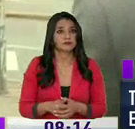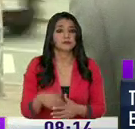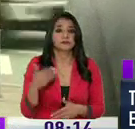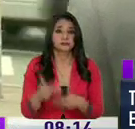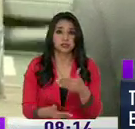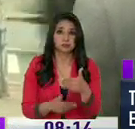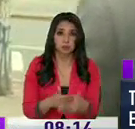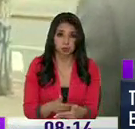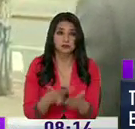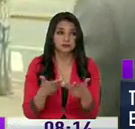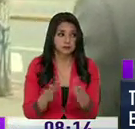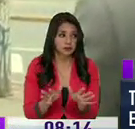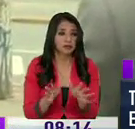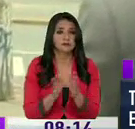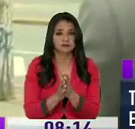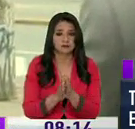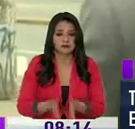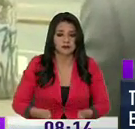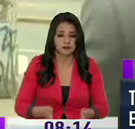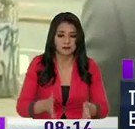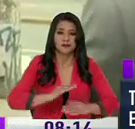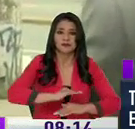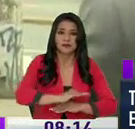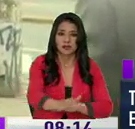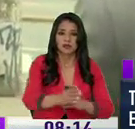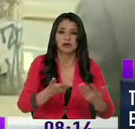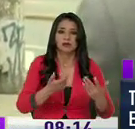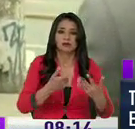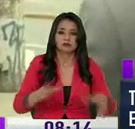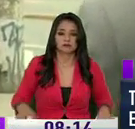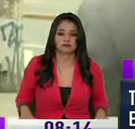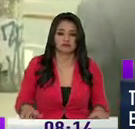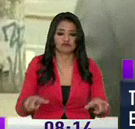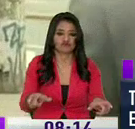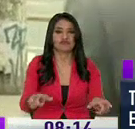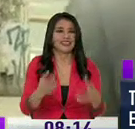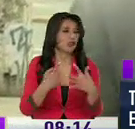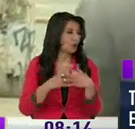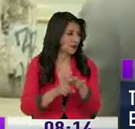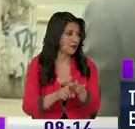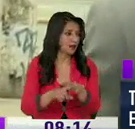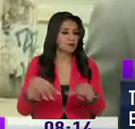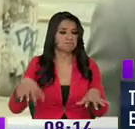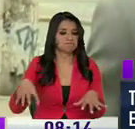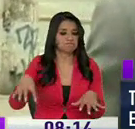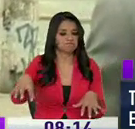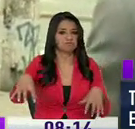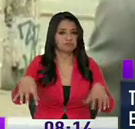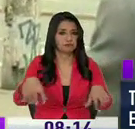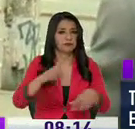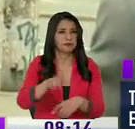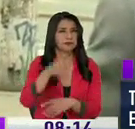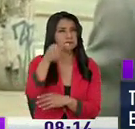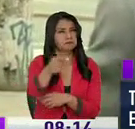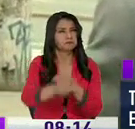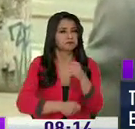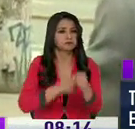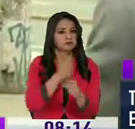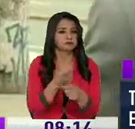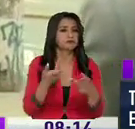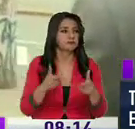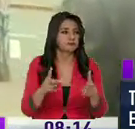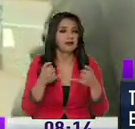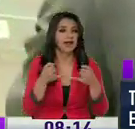la realización de las aceras inclusivas y más adelante, para el año que viene, el soterramiento de